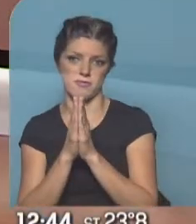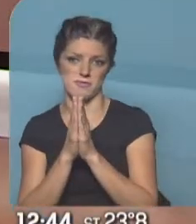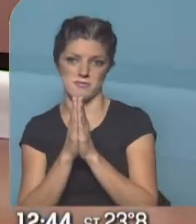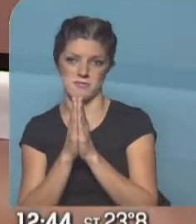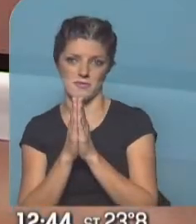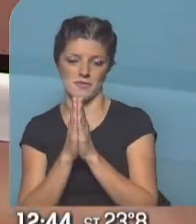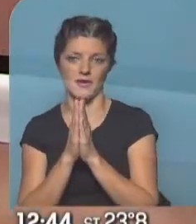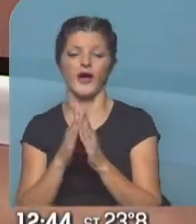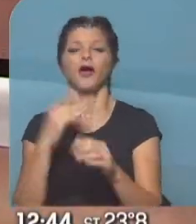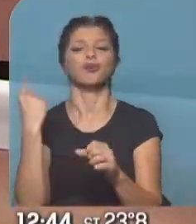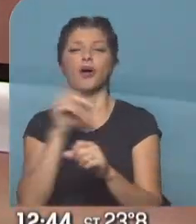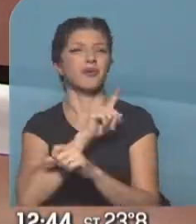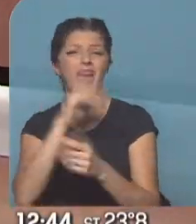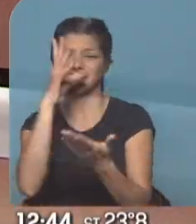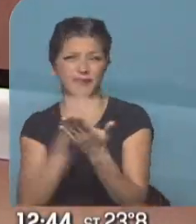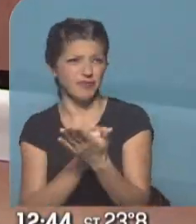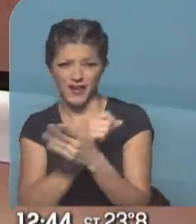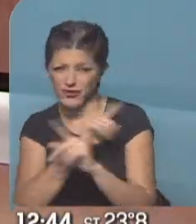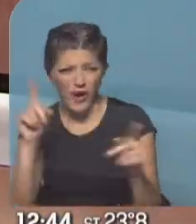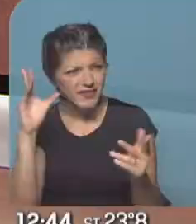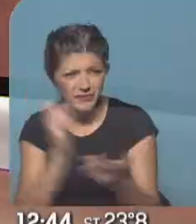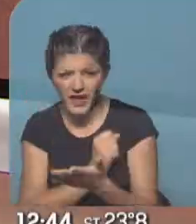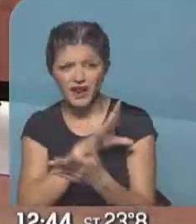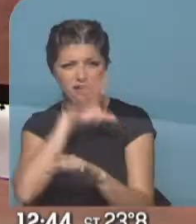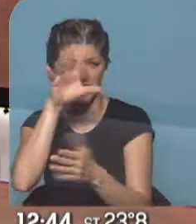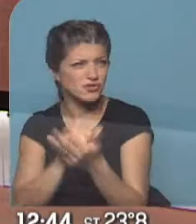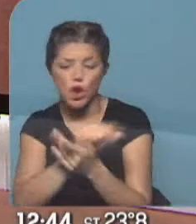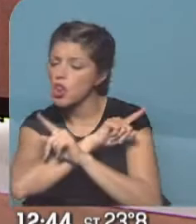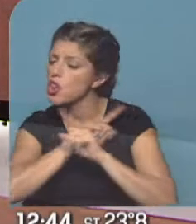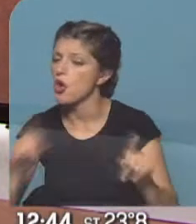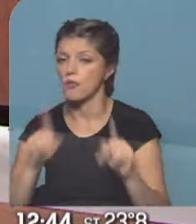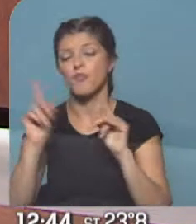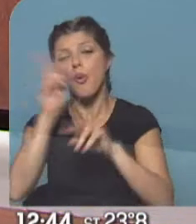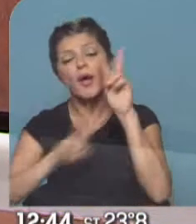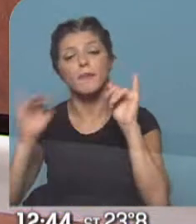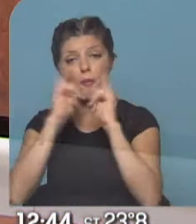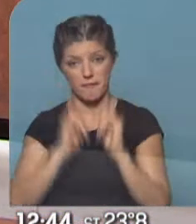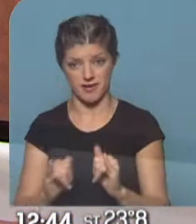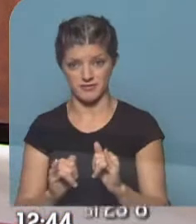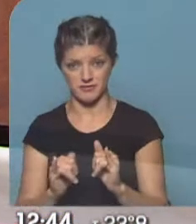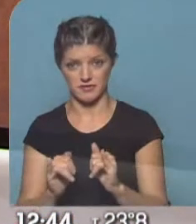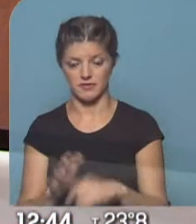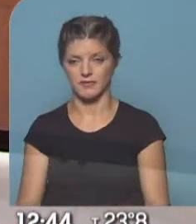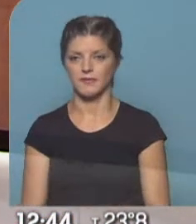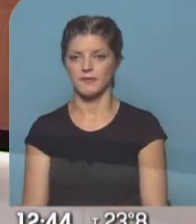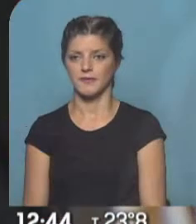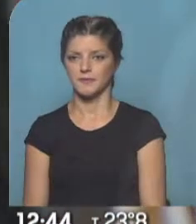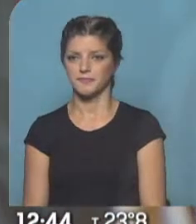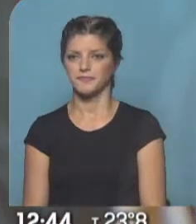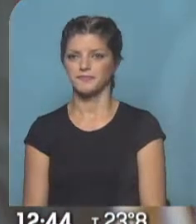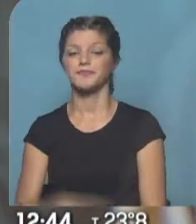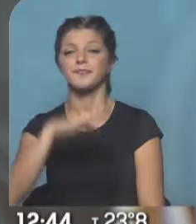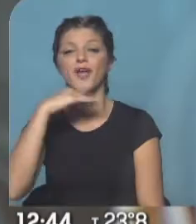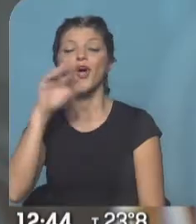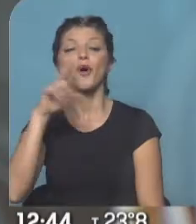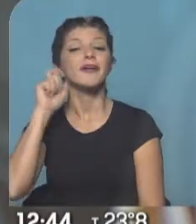no aceptemos que haya ninguna invasión y buscar la paz también en Venezuela. No fácil. Claro. Te pregunta Jorge Elías. Será la